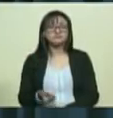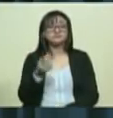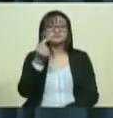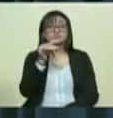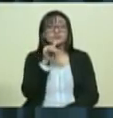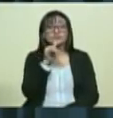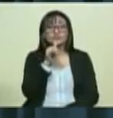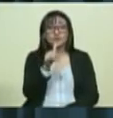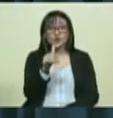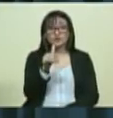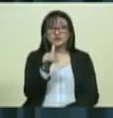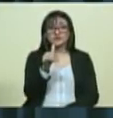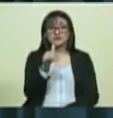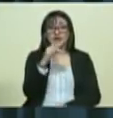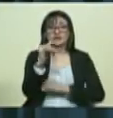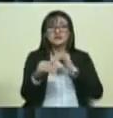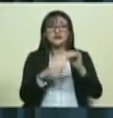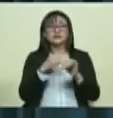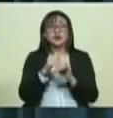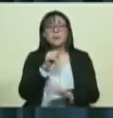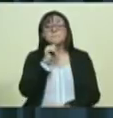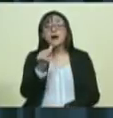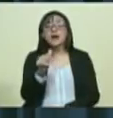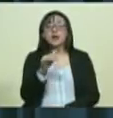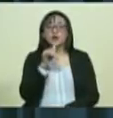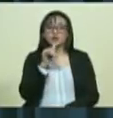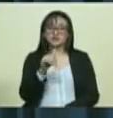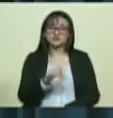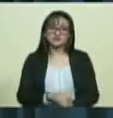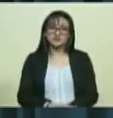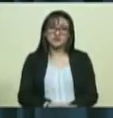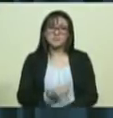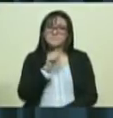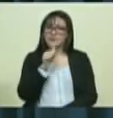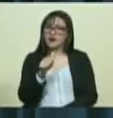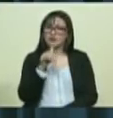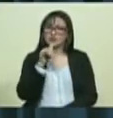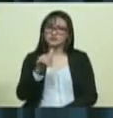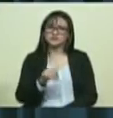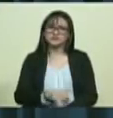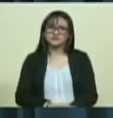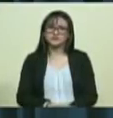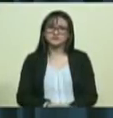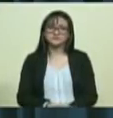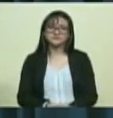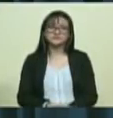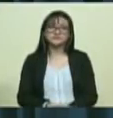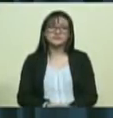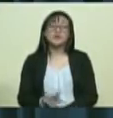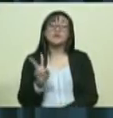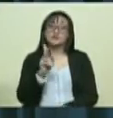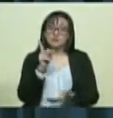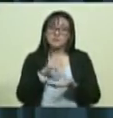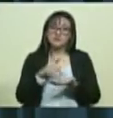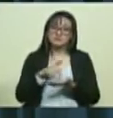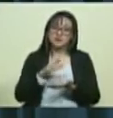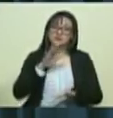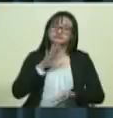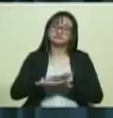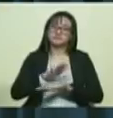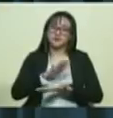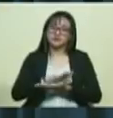existen para algunos mediantes nacionales son las malas noticias ahora que venezuela esté participando de manera pacífica